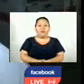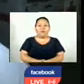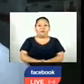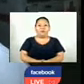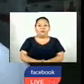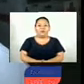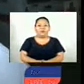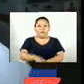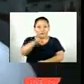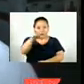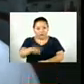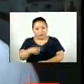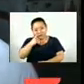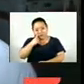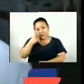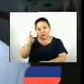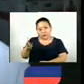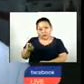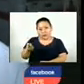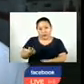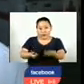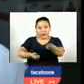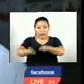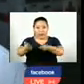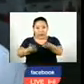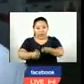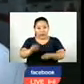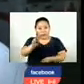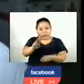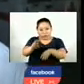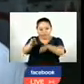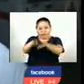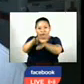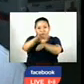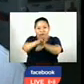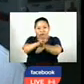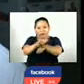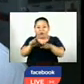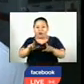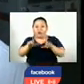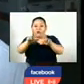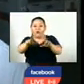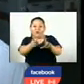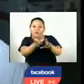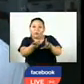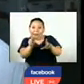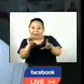En el lugar encontrando a dos personas dentro del vehículo placa 567-353